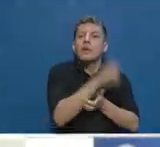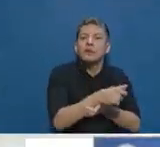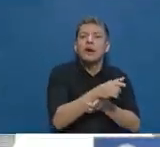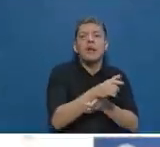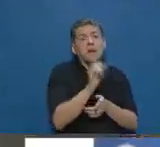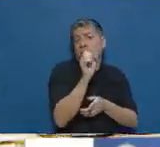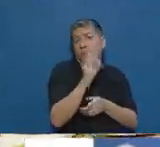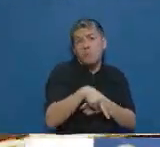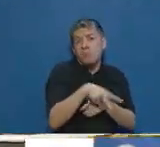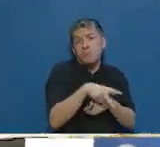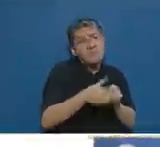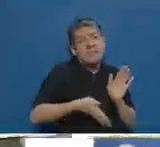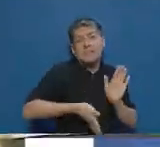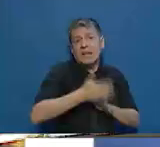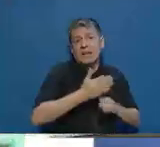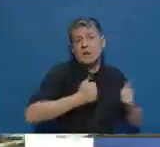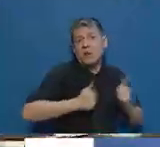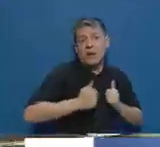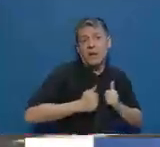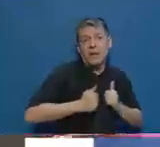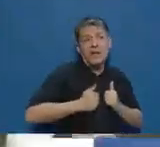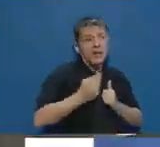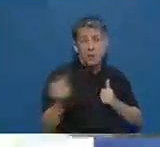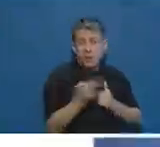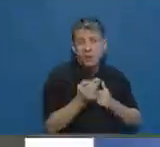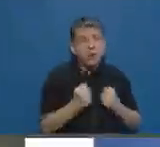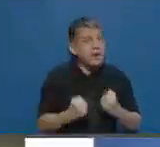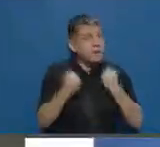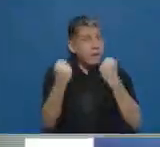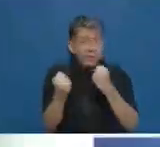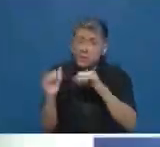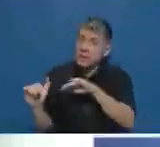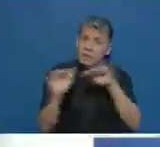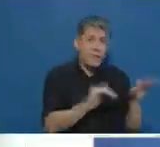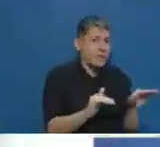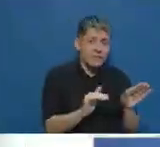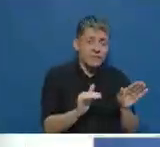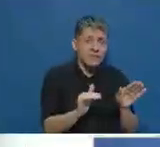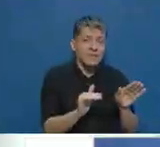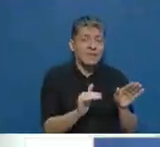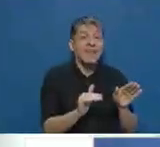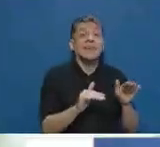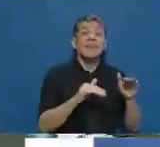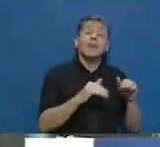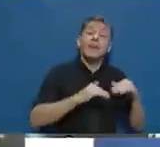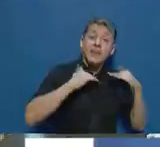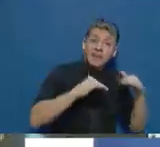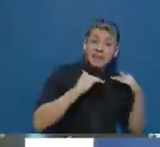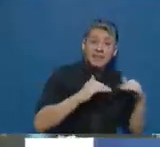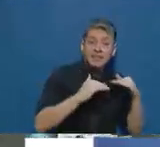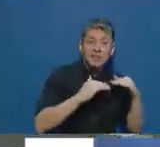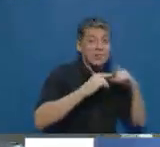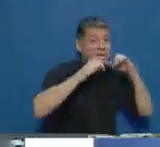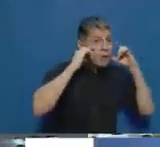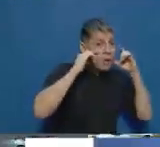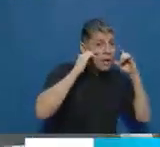física común y quiere ir a correr, va a significar el mismo esfuerzo. O sea, va a significar un esfuerzo hacer ejercicios con un